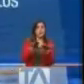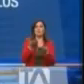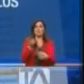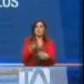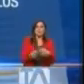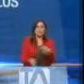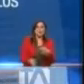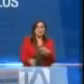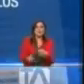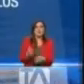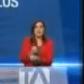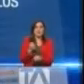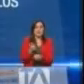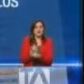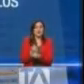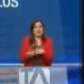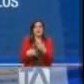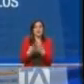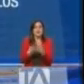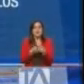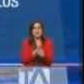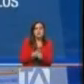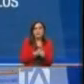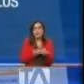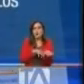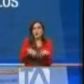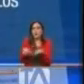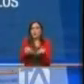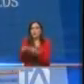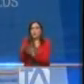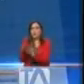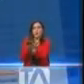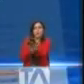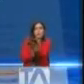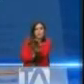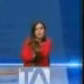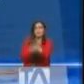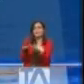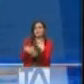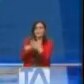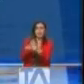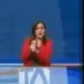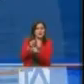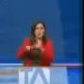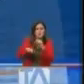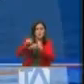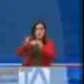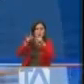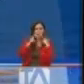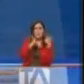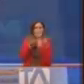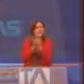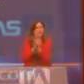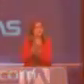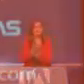siendo su labor de sistematización seguimiento y coordinación de los proyectos y acciones para la reconstrucción